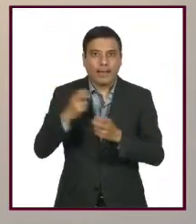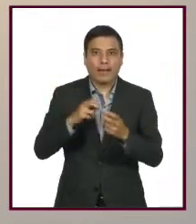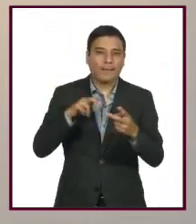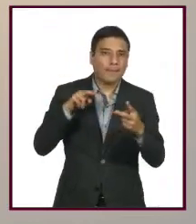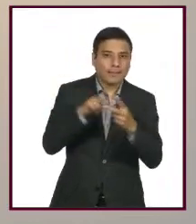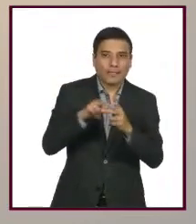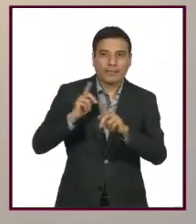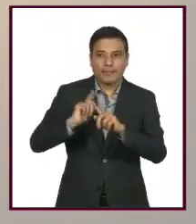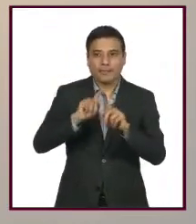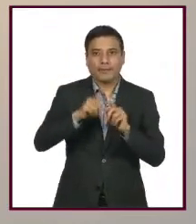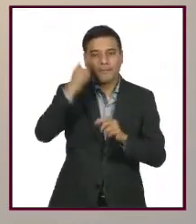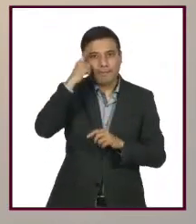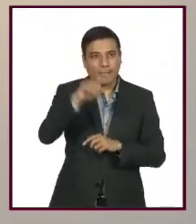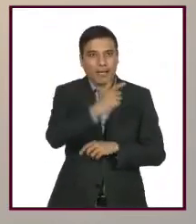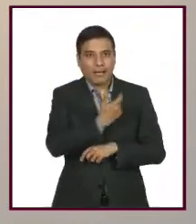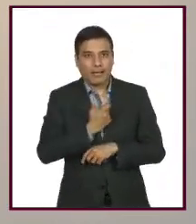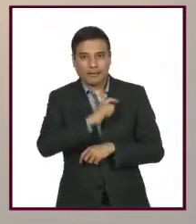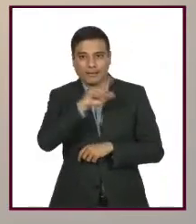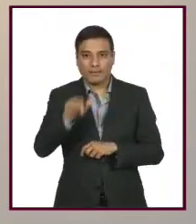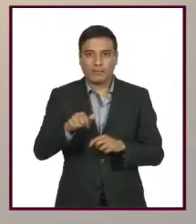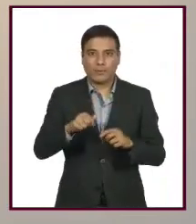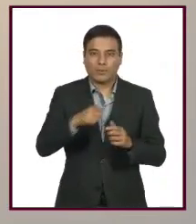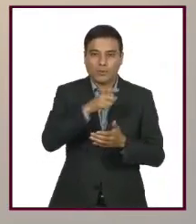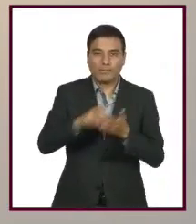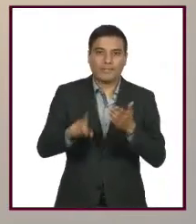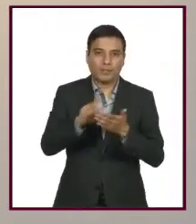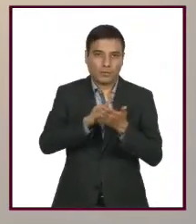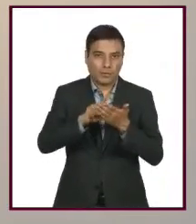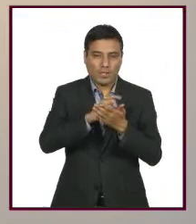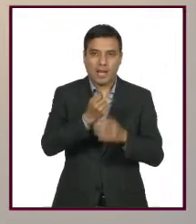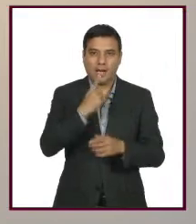Y continuar con el consumo.